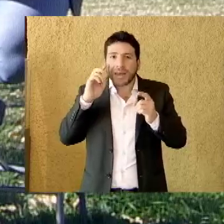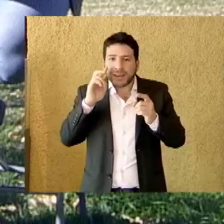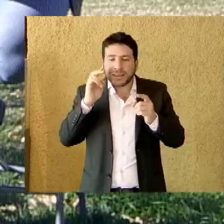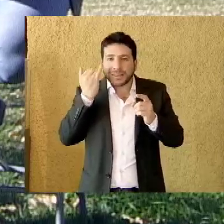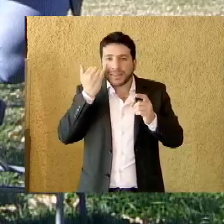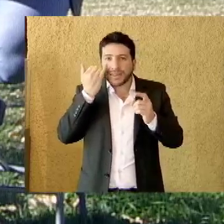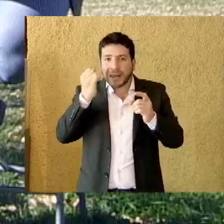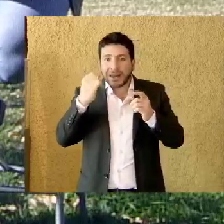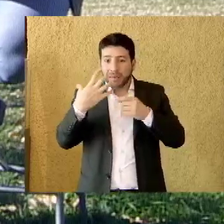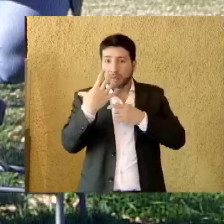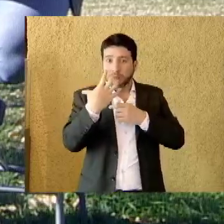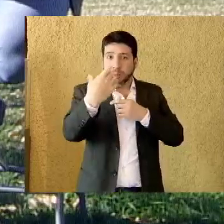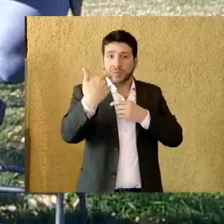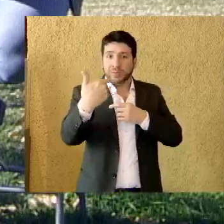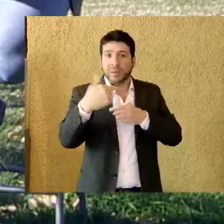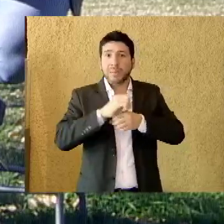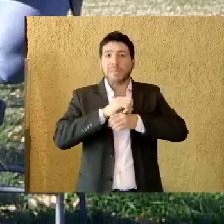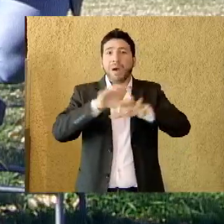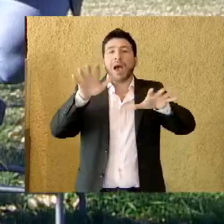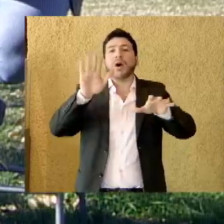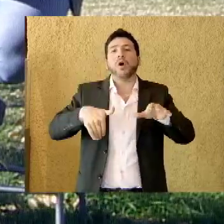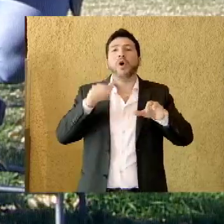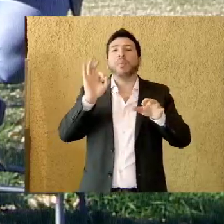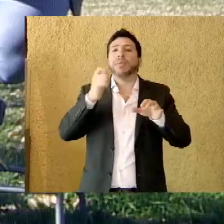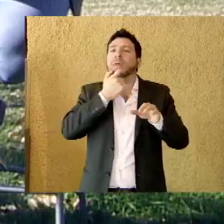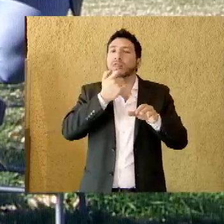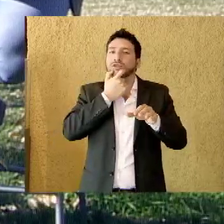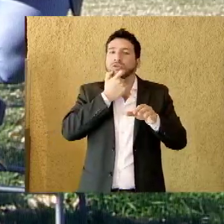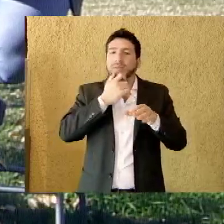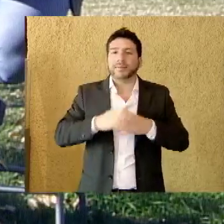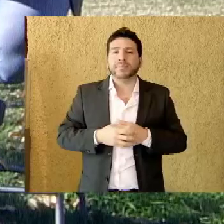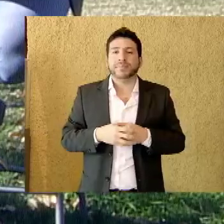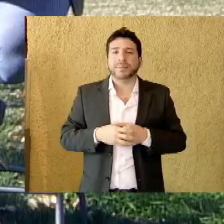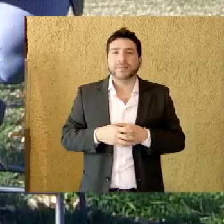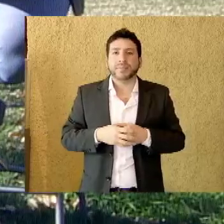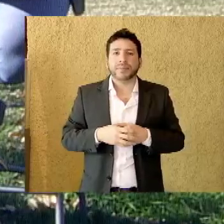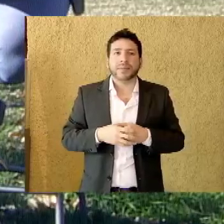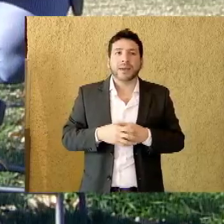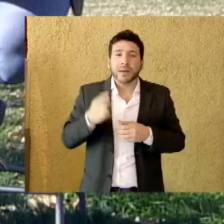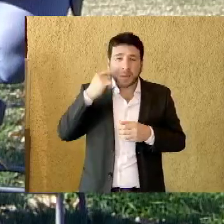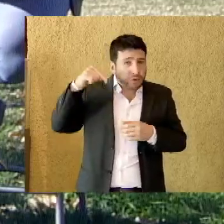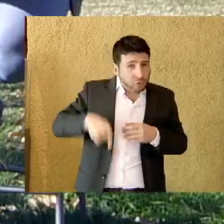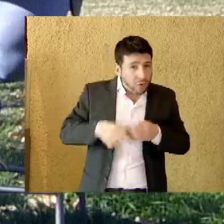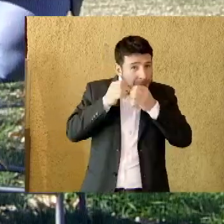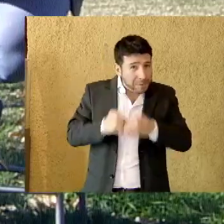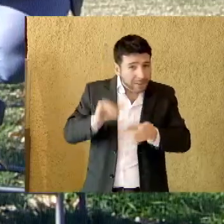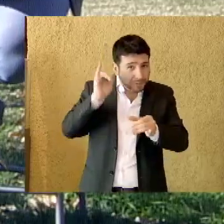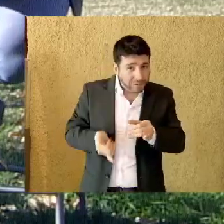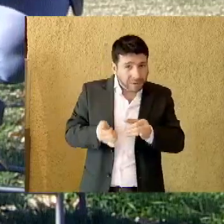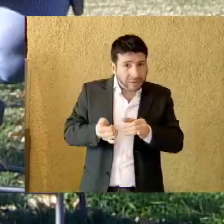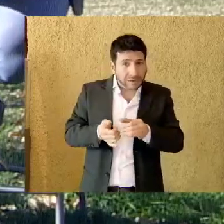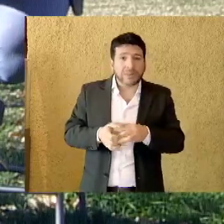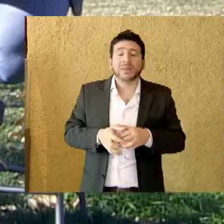justamente esta transmisión histórica que estamos viviendo. Bueno, ¿y te parece que nos quedemos por allí, por el sur? Me parece una excelente idea,